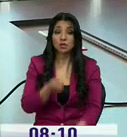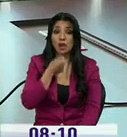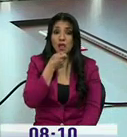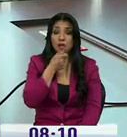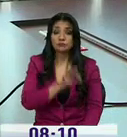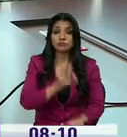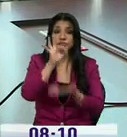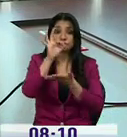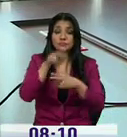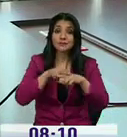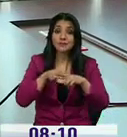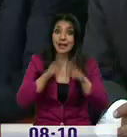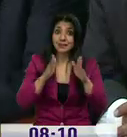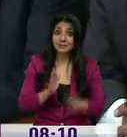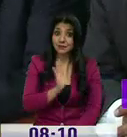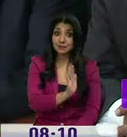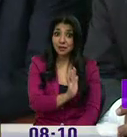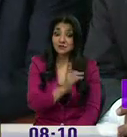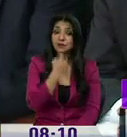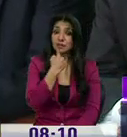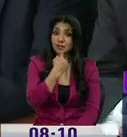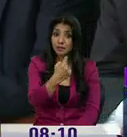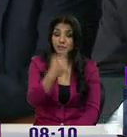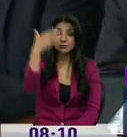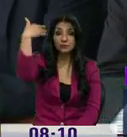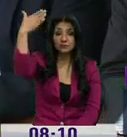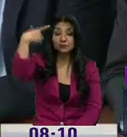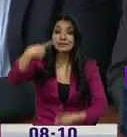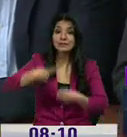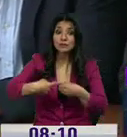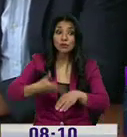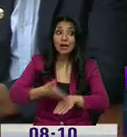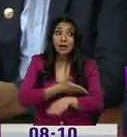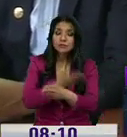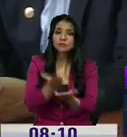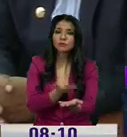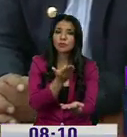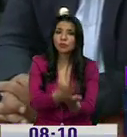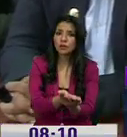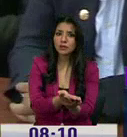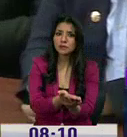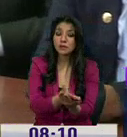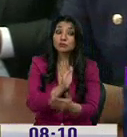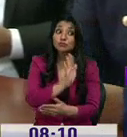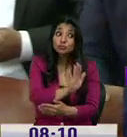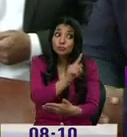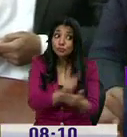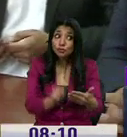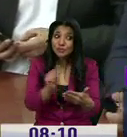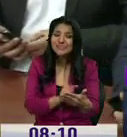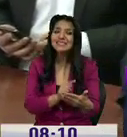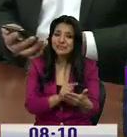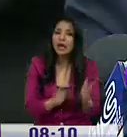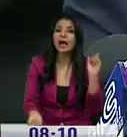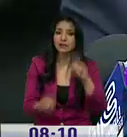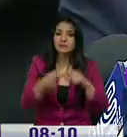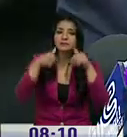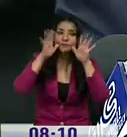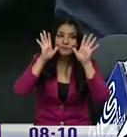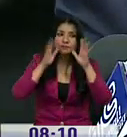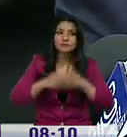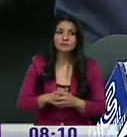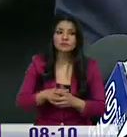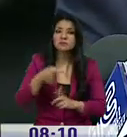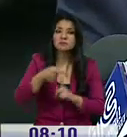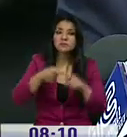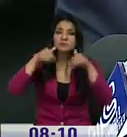los representantes de este gremio aseguraron que el alcalde de Quito les habría propuesto que la medida para ellos solo sea hasta diciembre. Que es en el